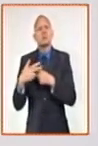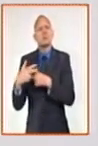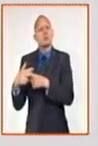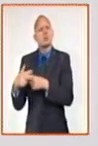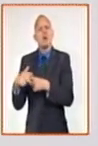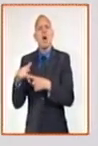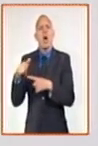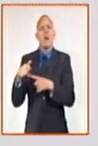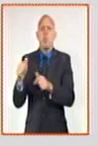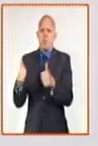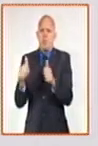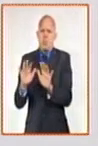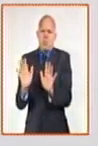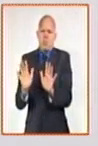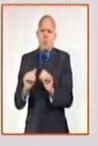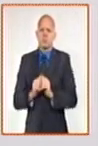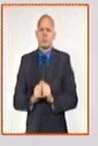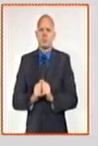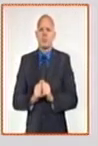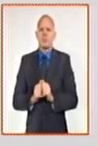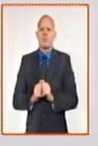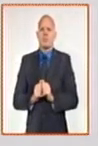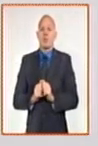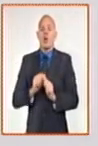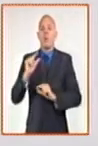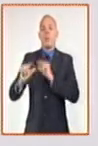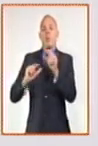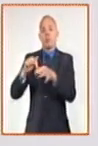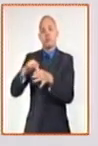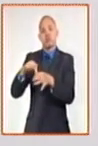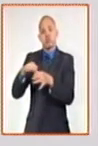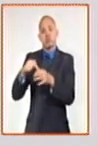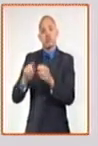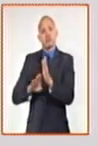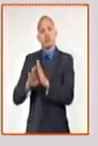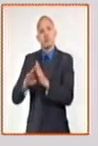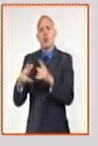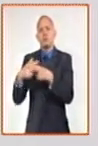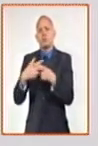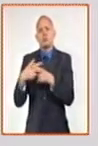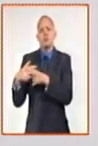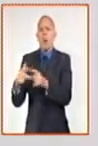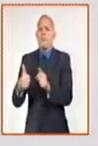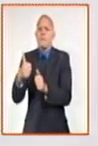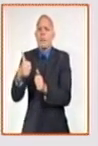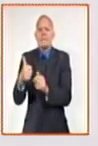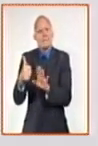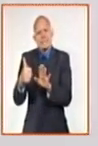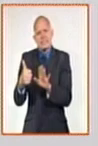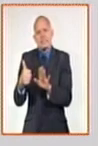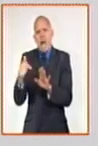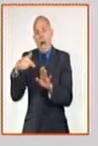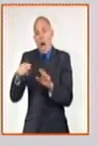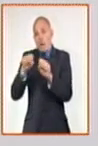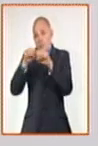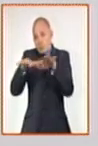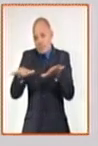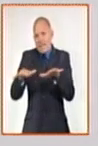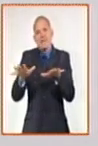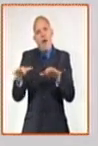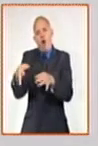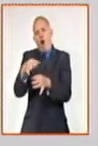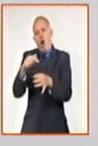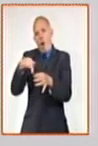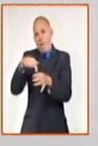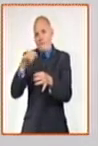no tuvieron afectaciones por déficit de capacidad de generación, y la recuperación del municipio especial ha ido avanzando y ya prácticamente tiene cobertura total